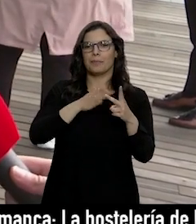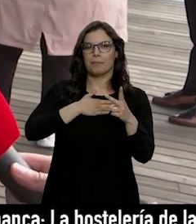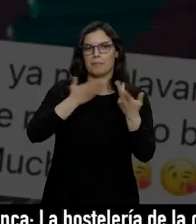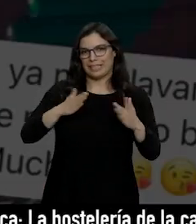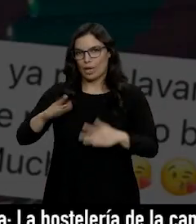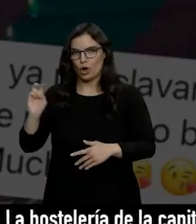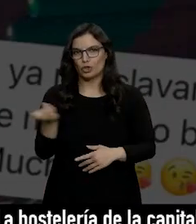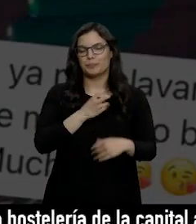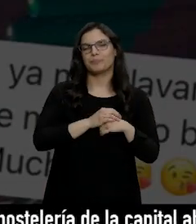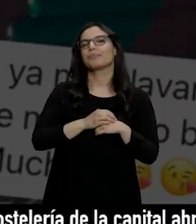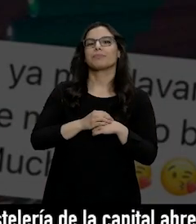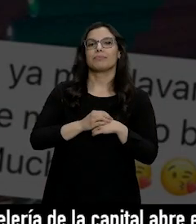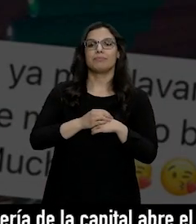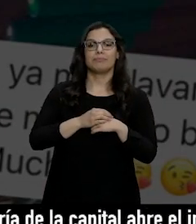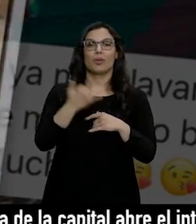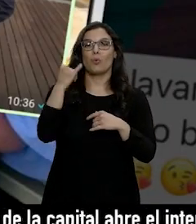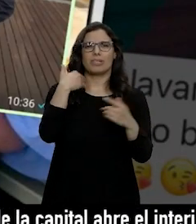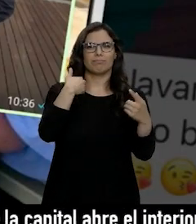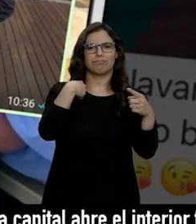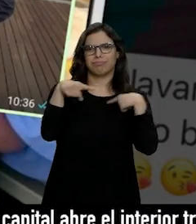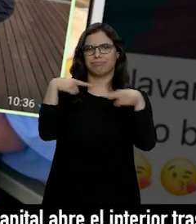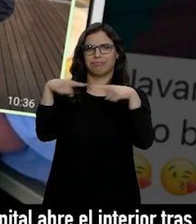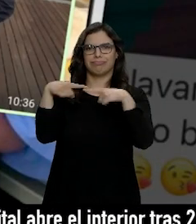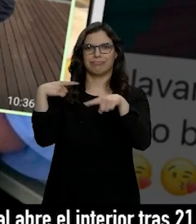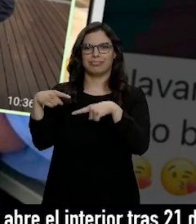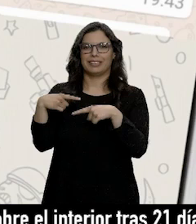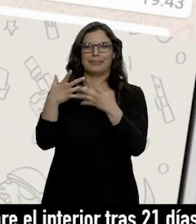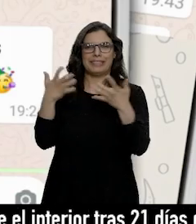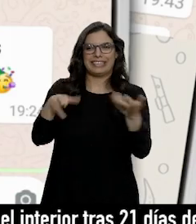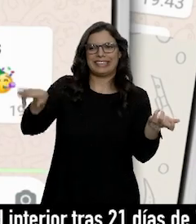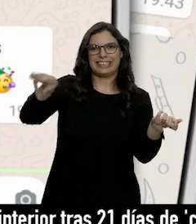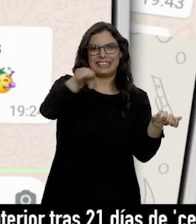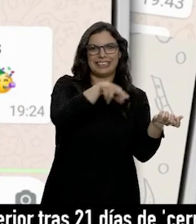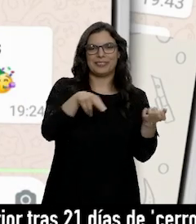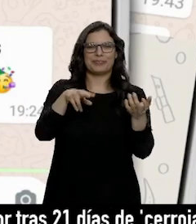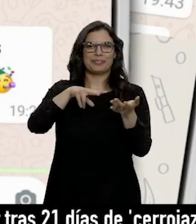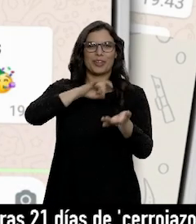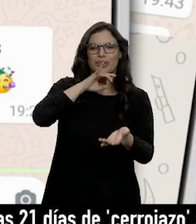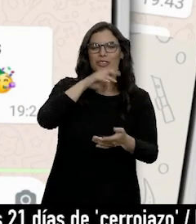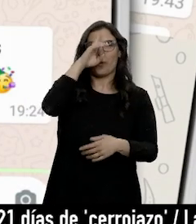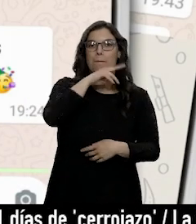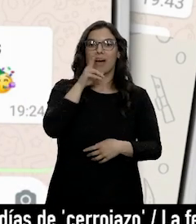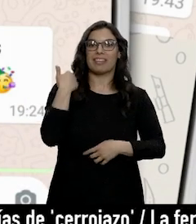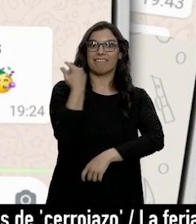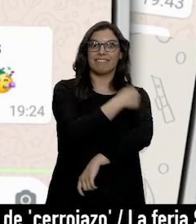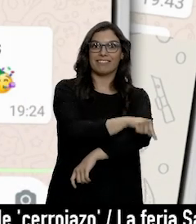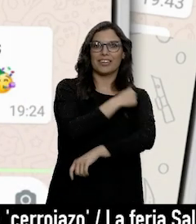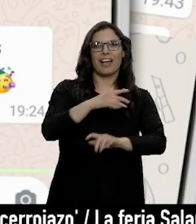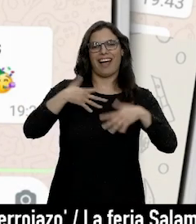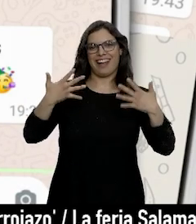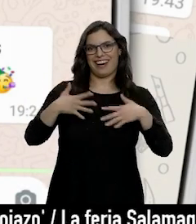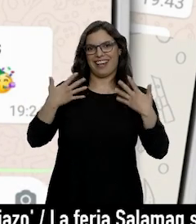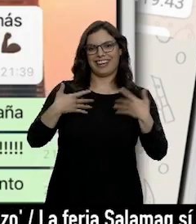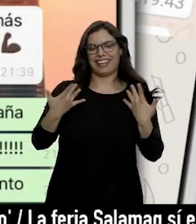mis hijos. Las conversaciones de WhatsApp se llenan ahora de estos mensajes de celebración, padres vacunados como motivo de